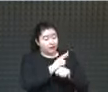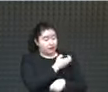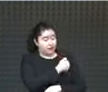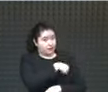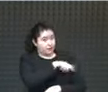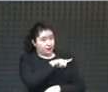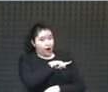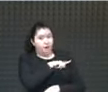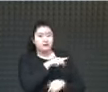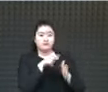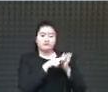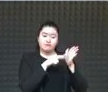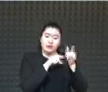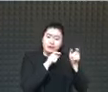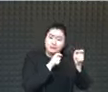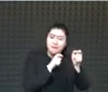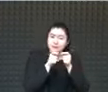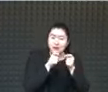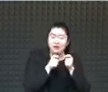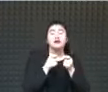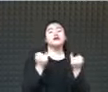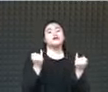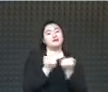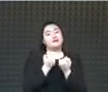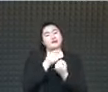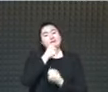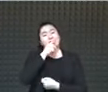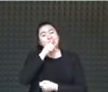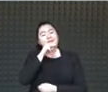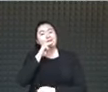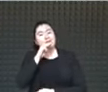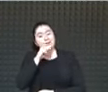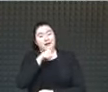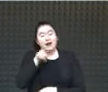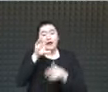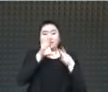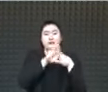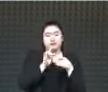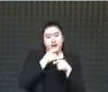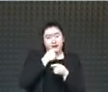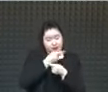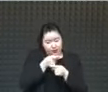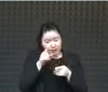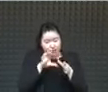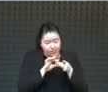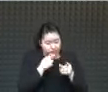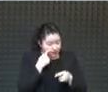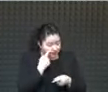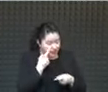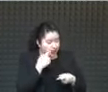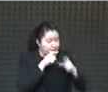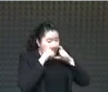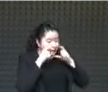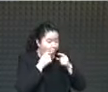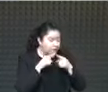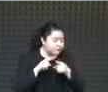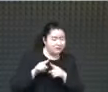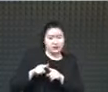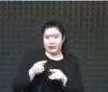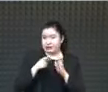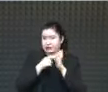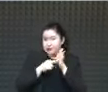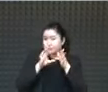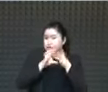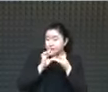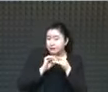sanitarias. También depende mucho de los padres y madres, de la enseñanza a los propios niños y niñas, pero ya es indispensable regresar a clases, es